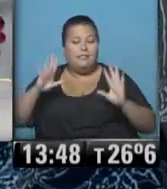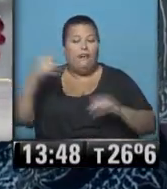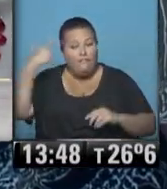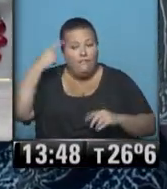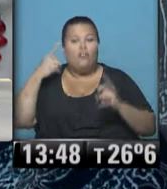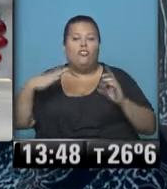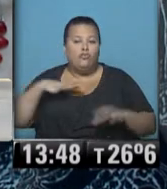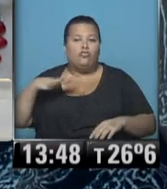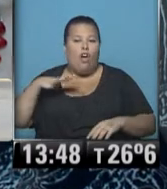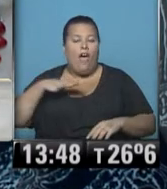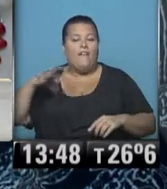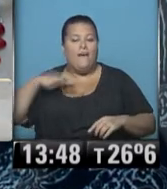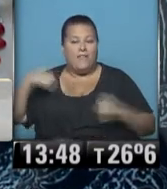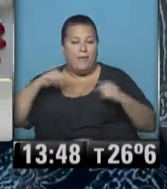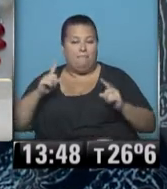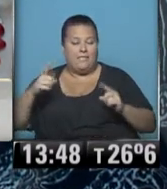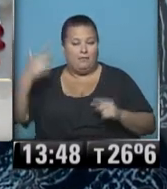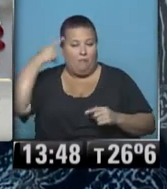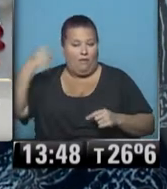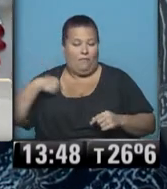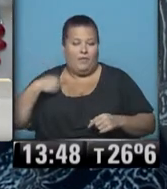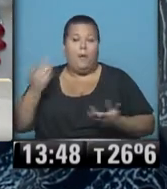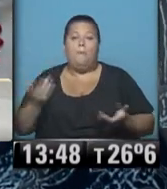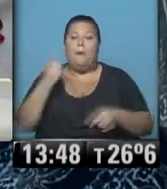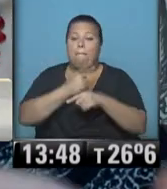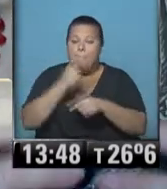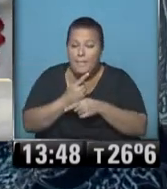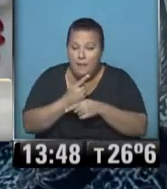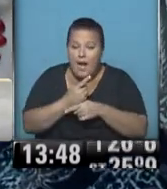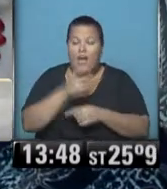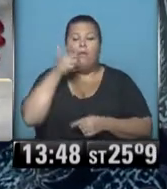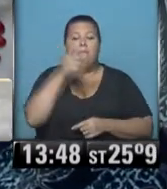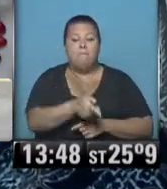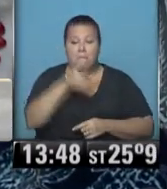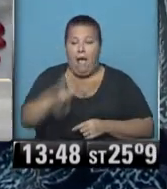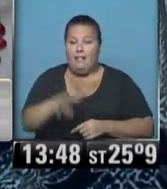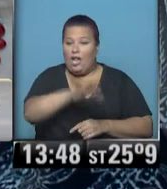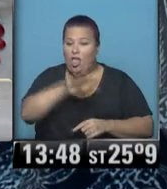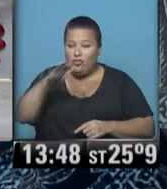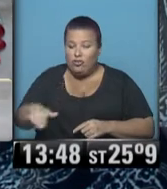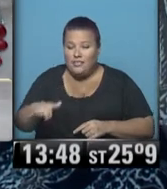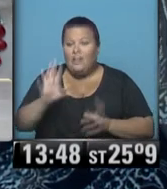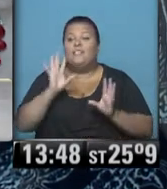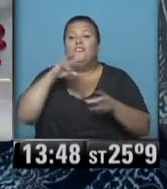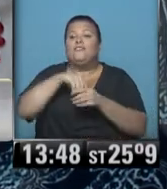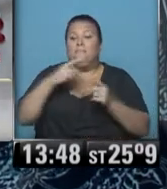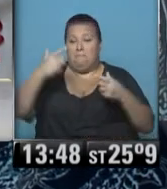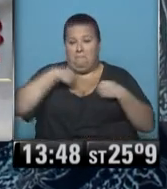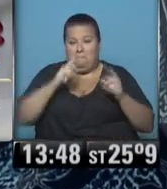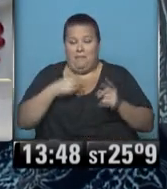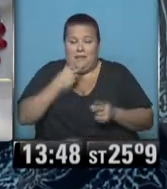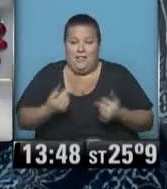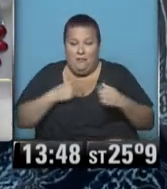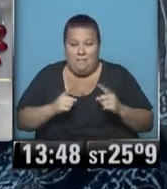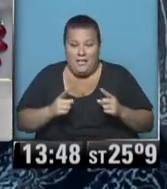continúa sobre su propia vida, sobre su propia existencia, porque primero ataca a los chicos que son parte de sí mismo,